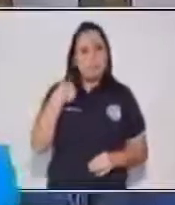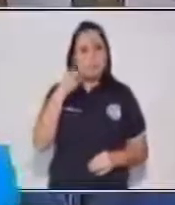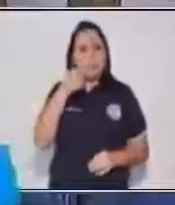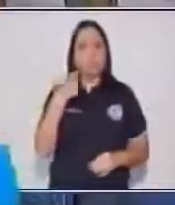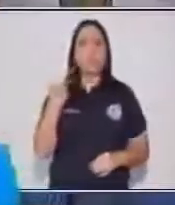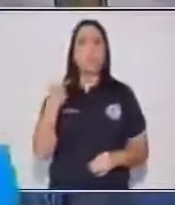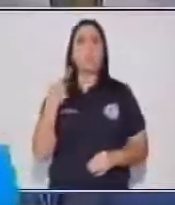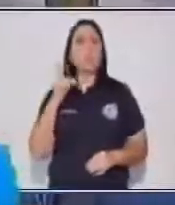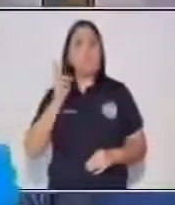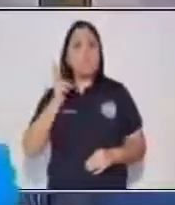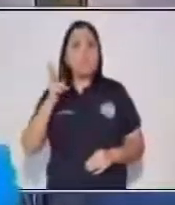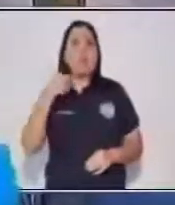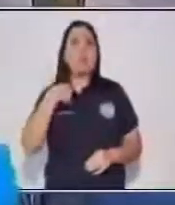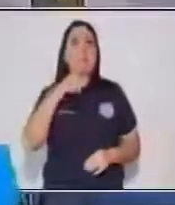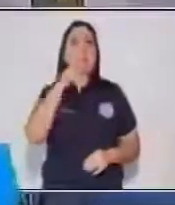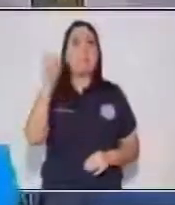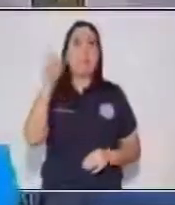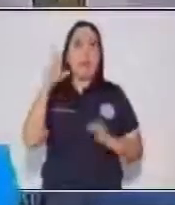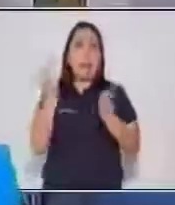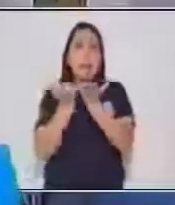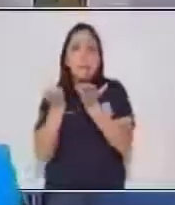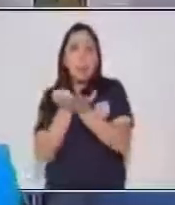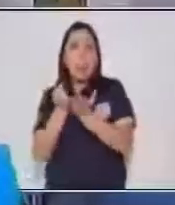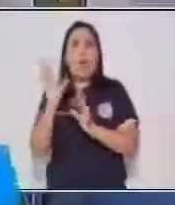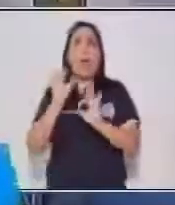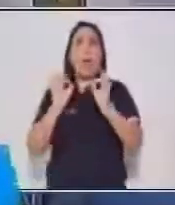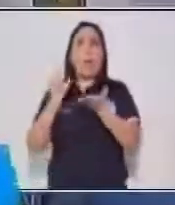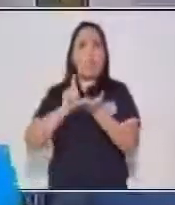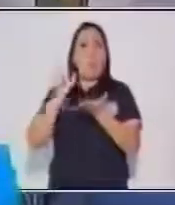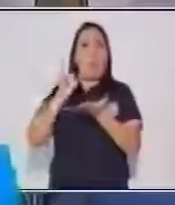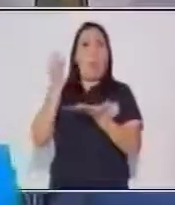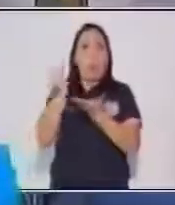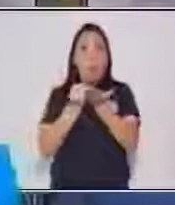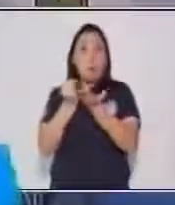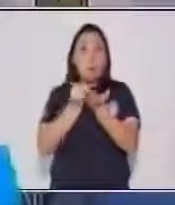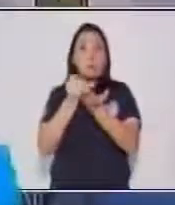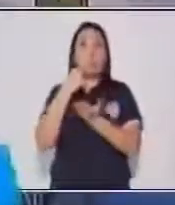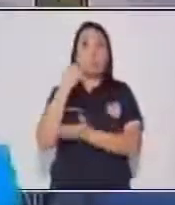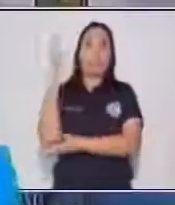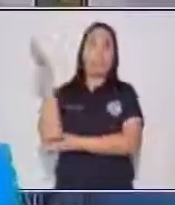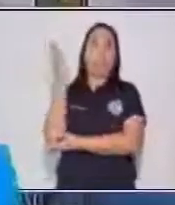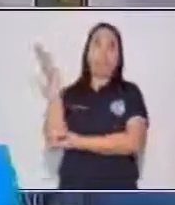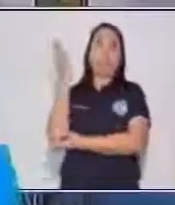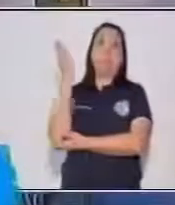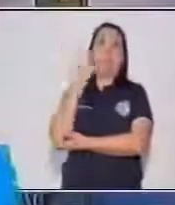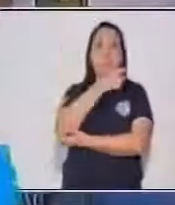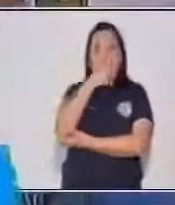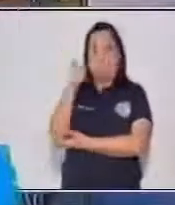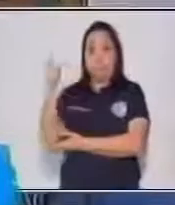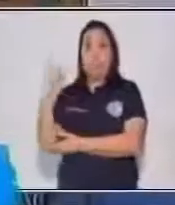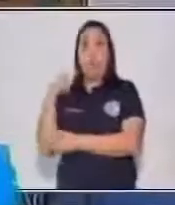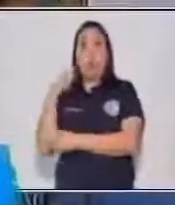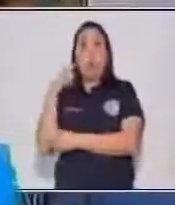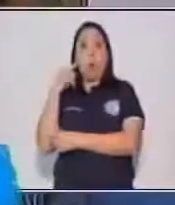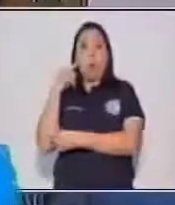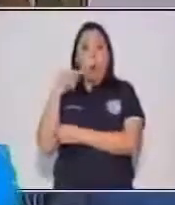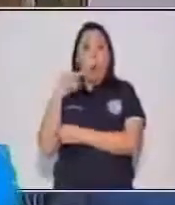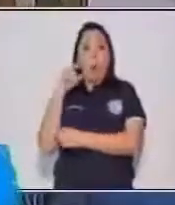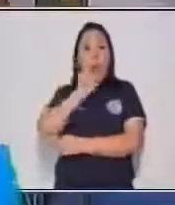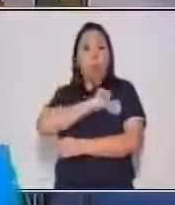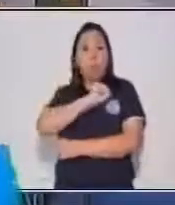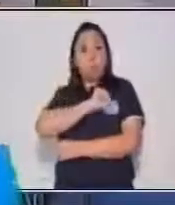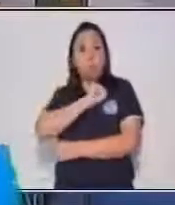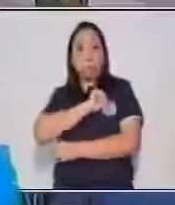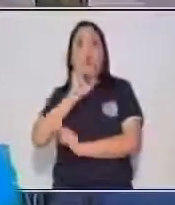has tenido que exponer o has tenido que dar a conocer algún tema a tus compañeros o a algún público en